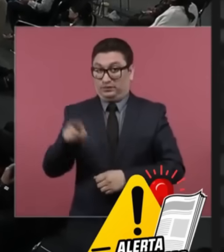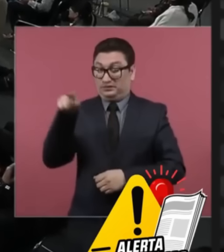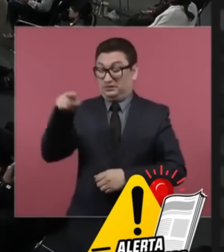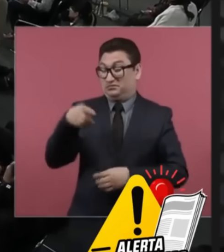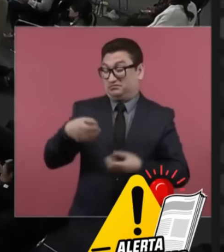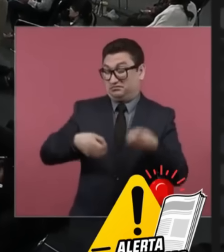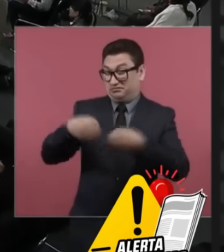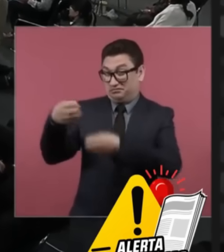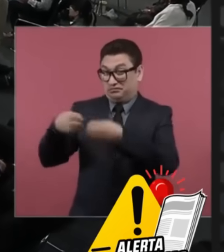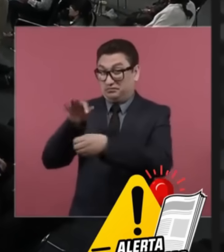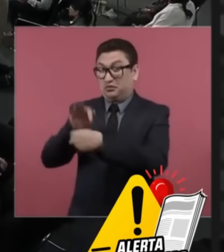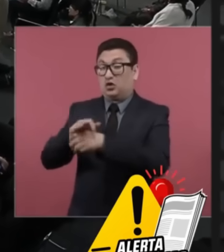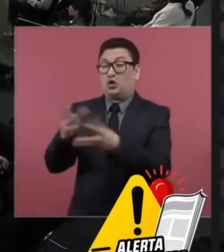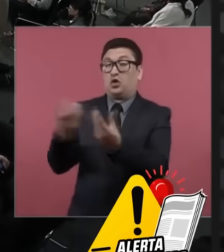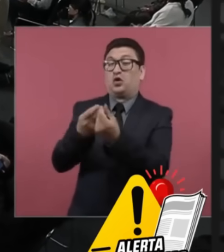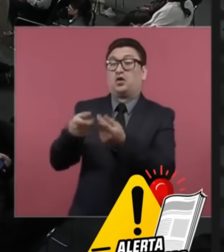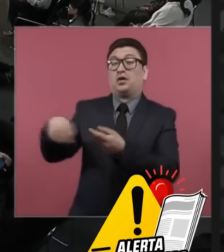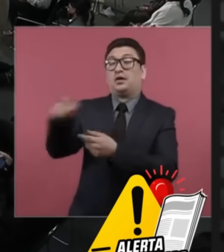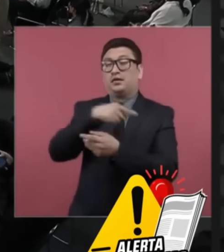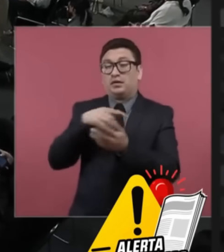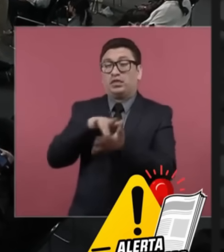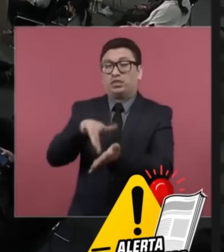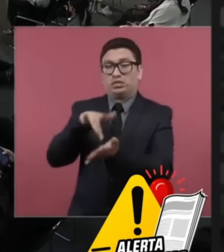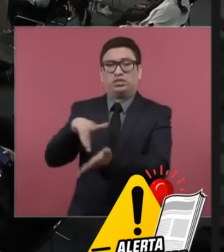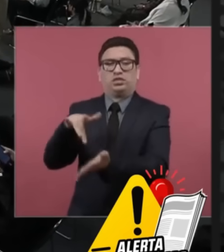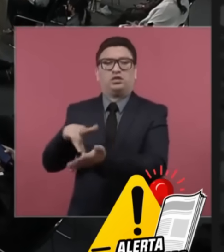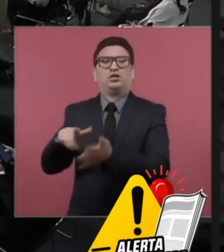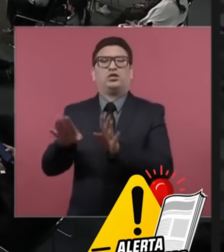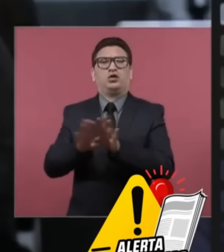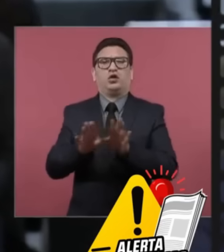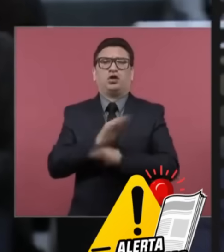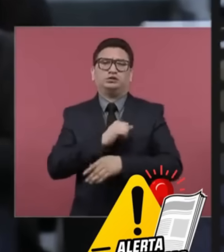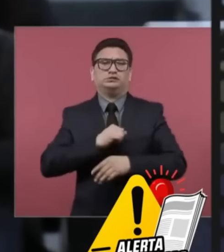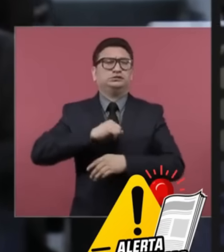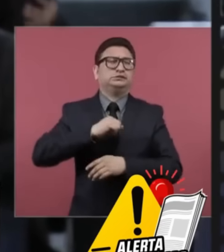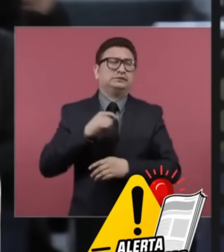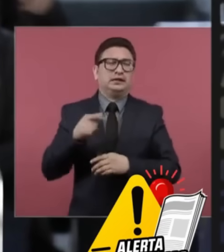muchos se echan mano de este tipo de recursos, de este tipo